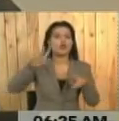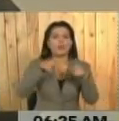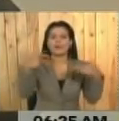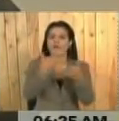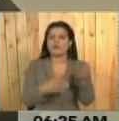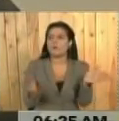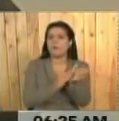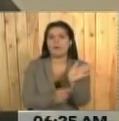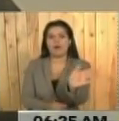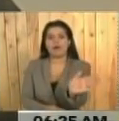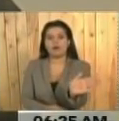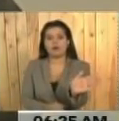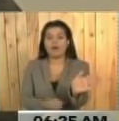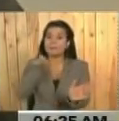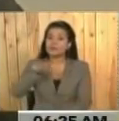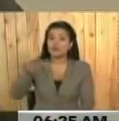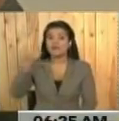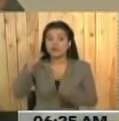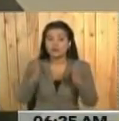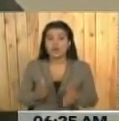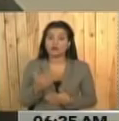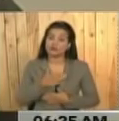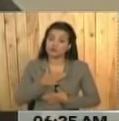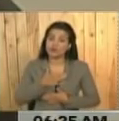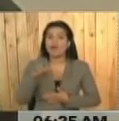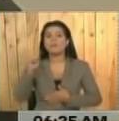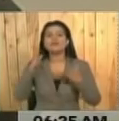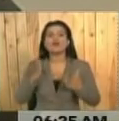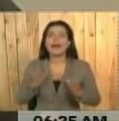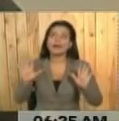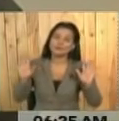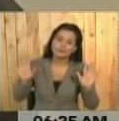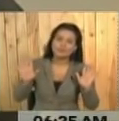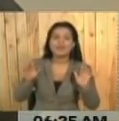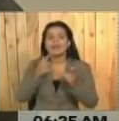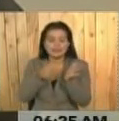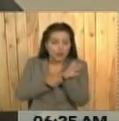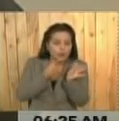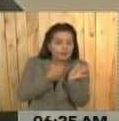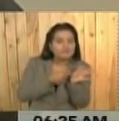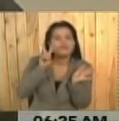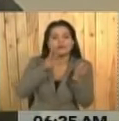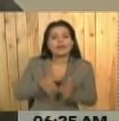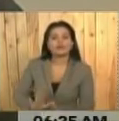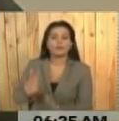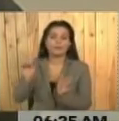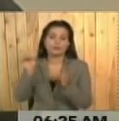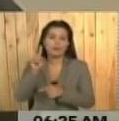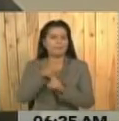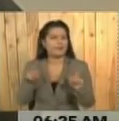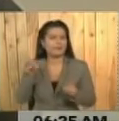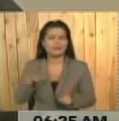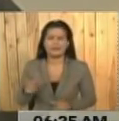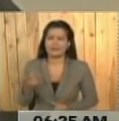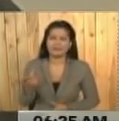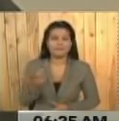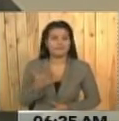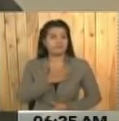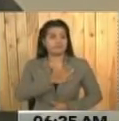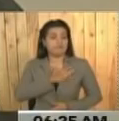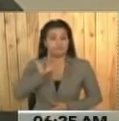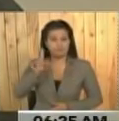con venezolanos bueno no dice venezolanos porque nacieron aquí en Venezuela no que que tienen son dueños de medios o dicen ser